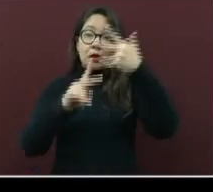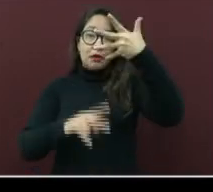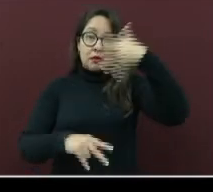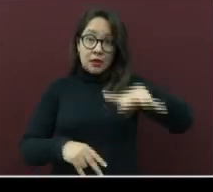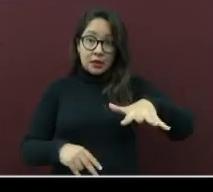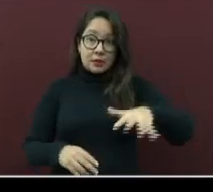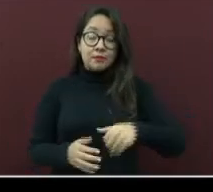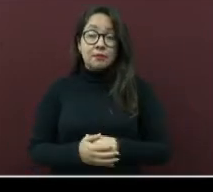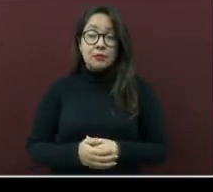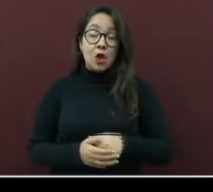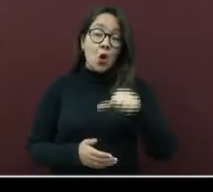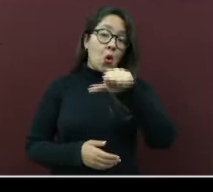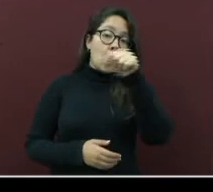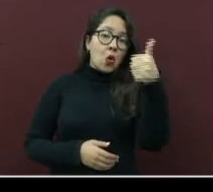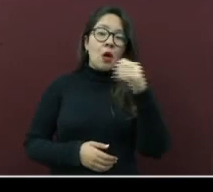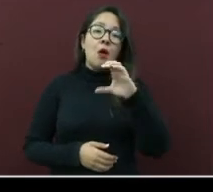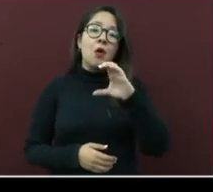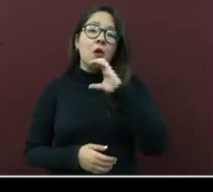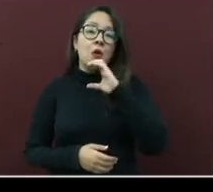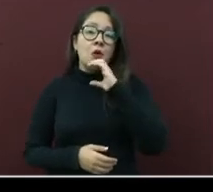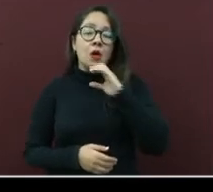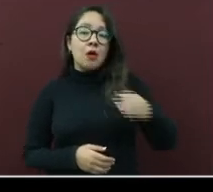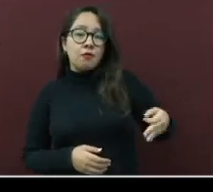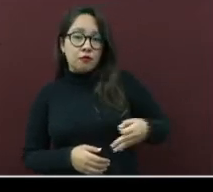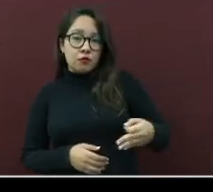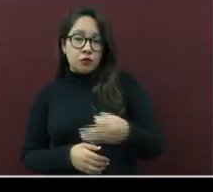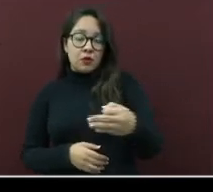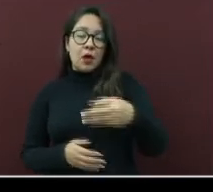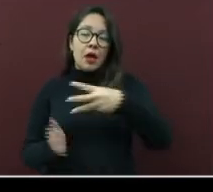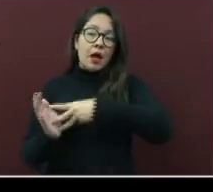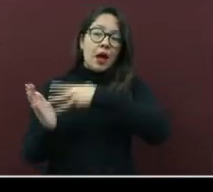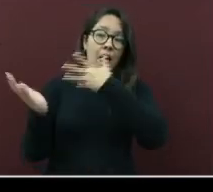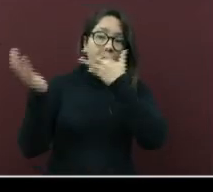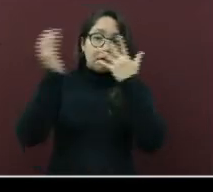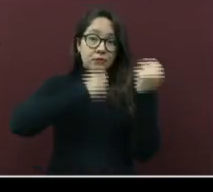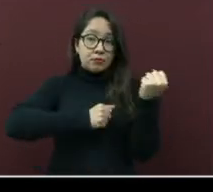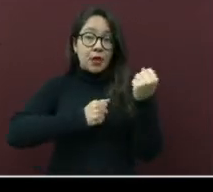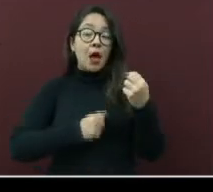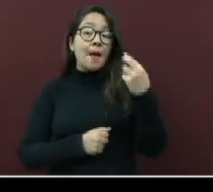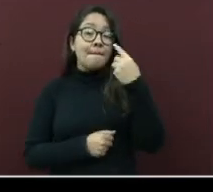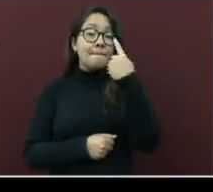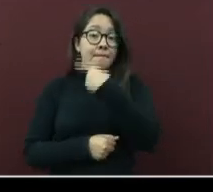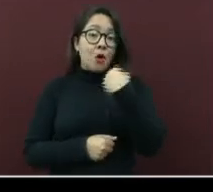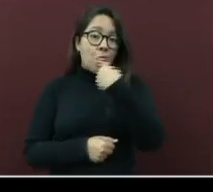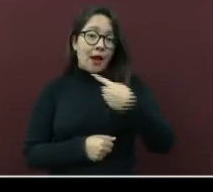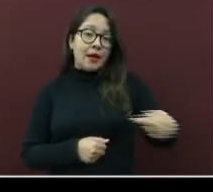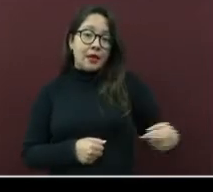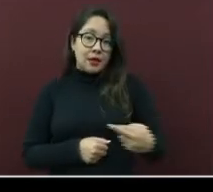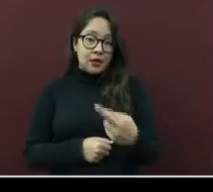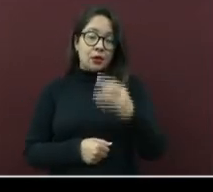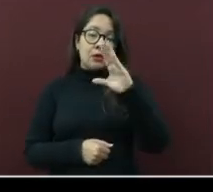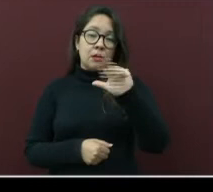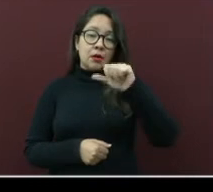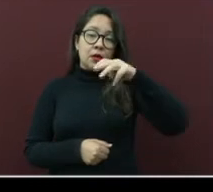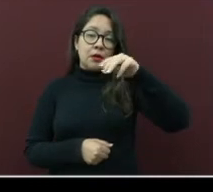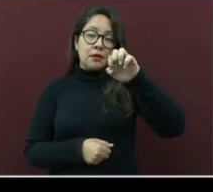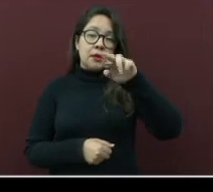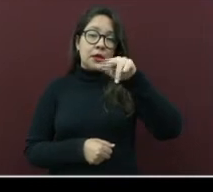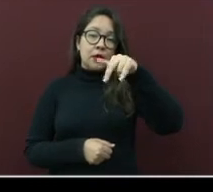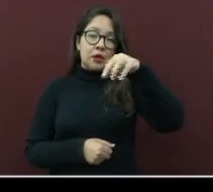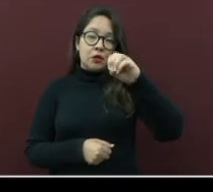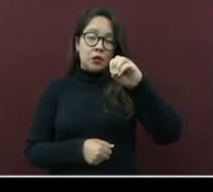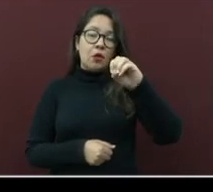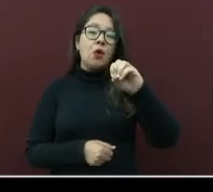otros como córdoba fortín martínez de la torre boca del río camerinos eta mendoza